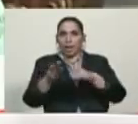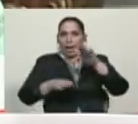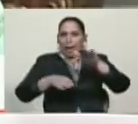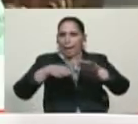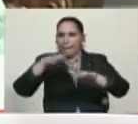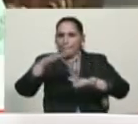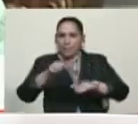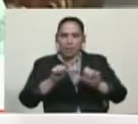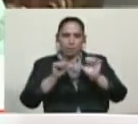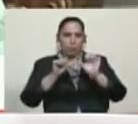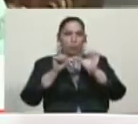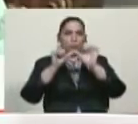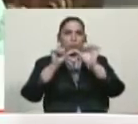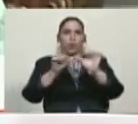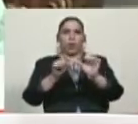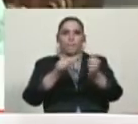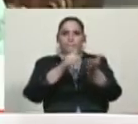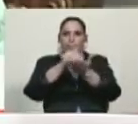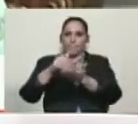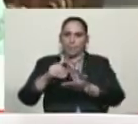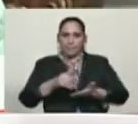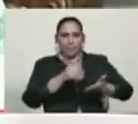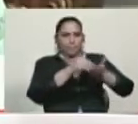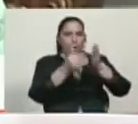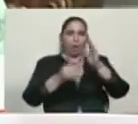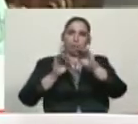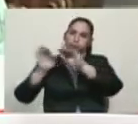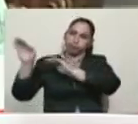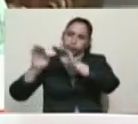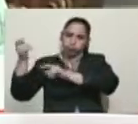permanentes en dotación importación